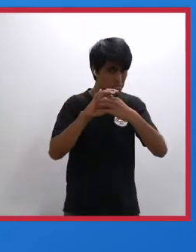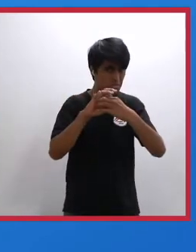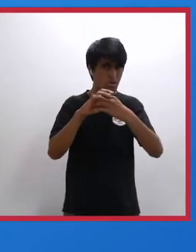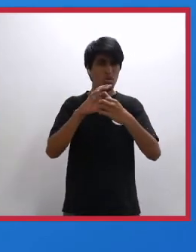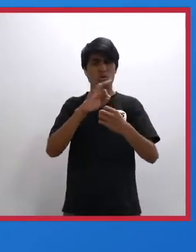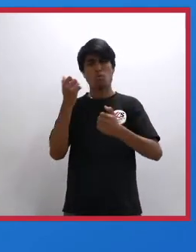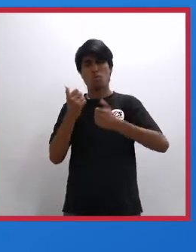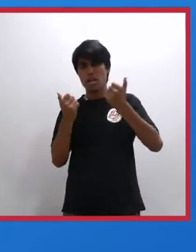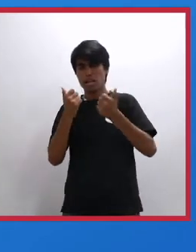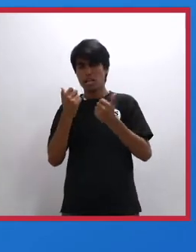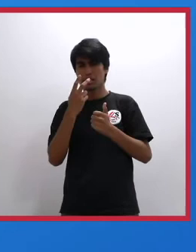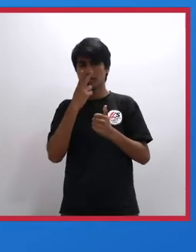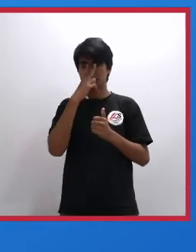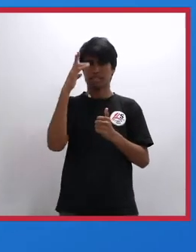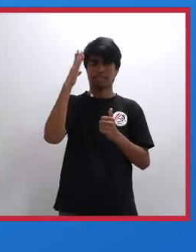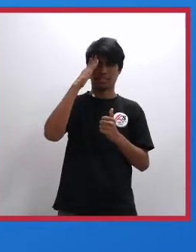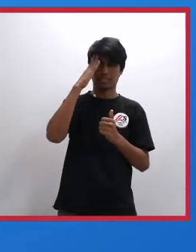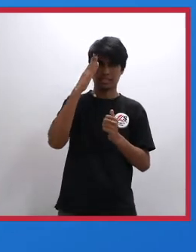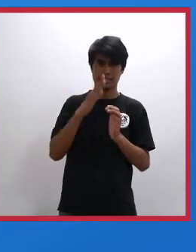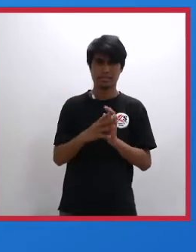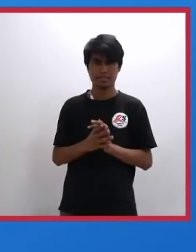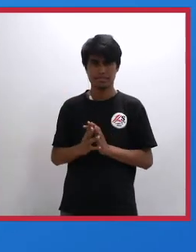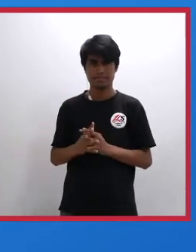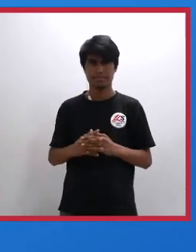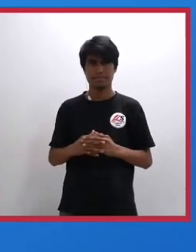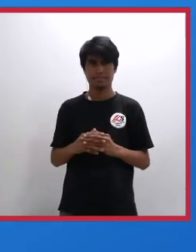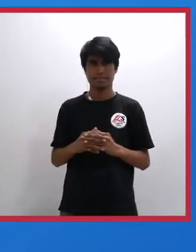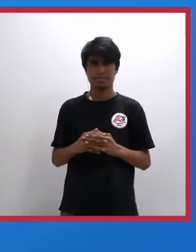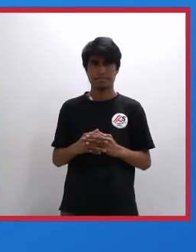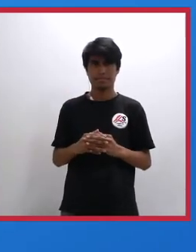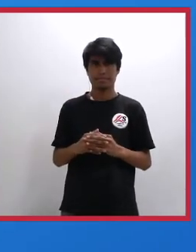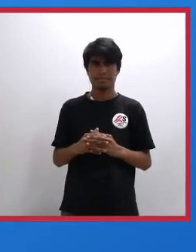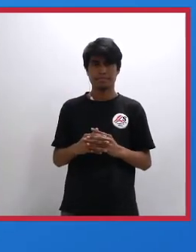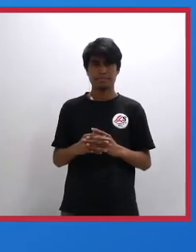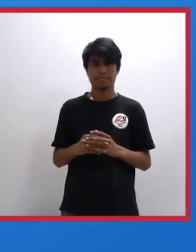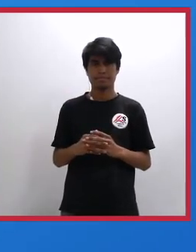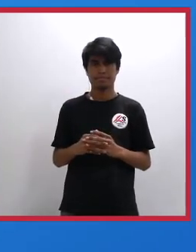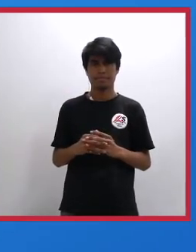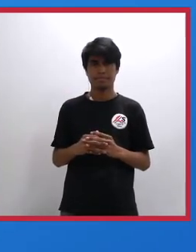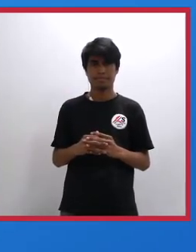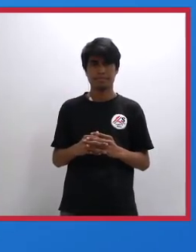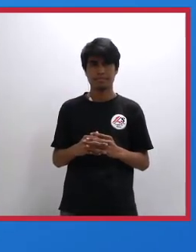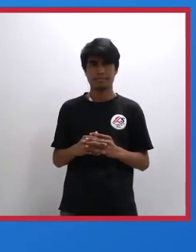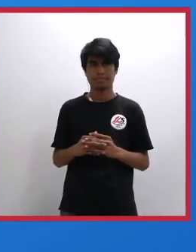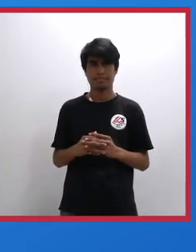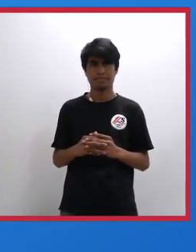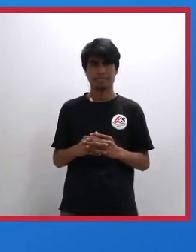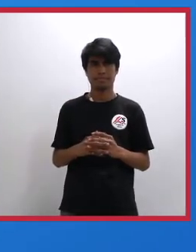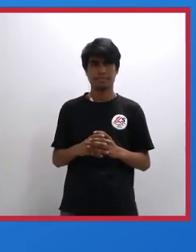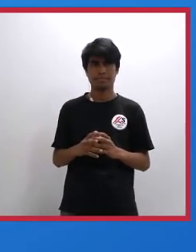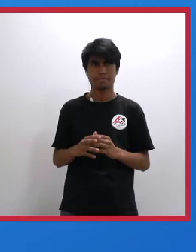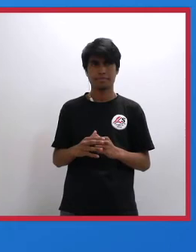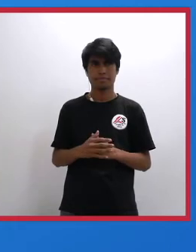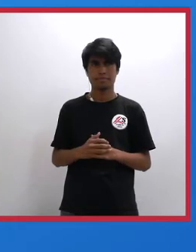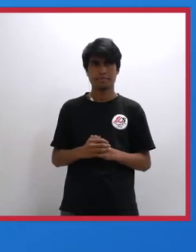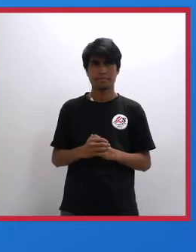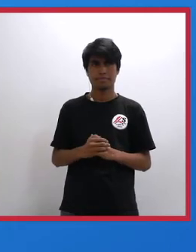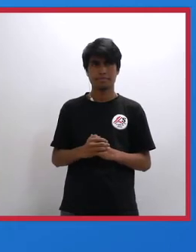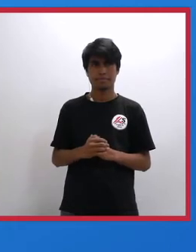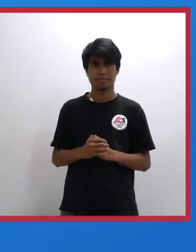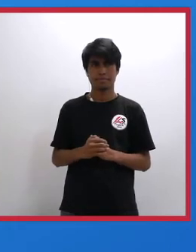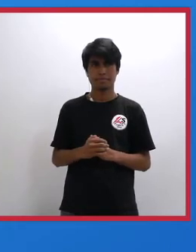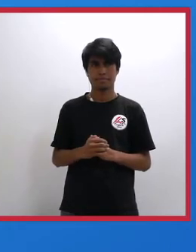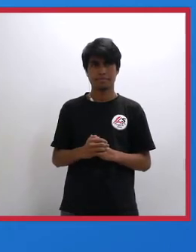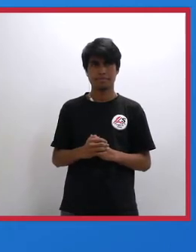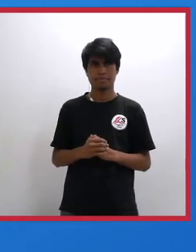el monitoreo de si se cumplen con los lineamientos de los temas